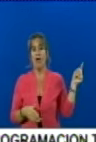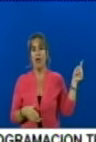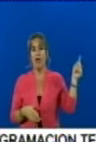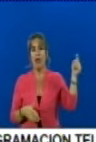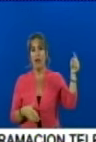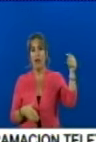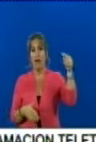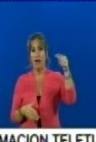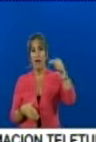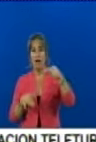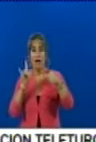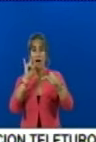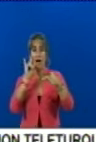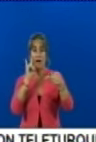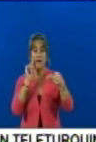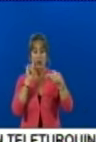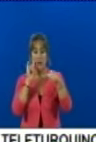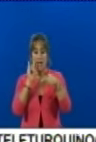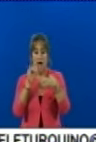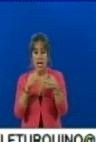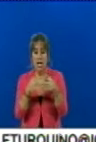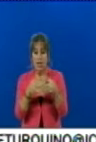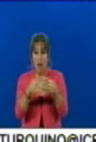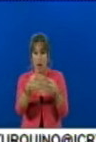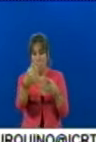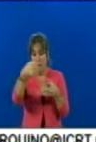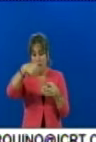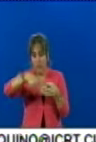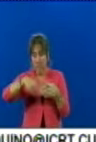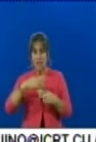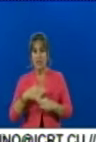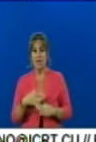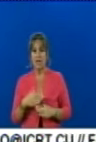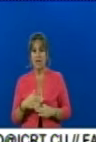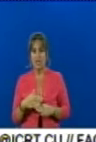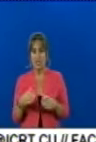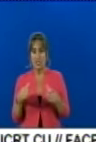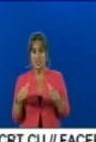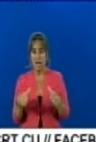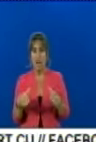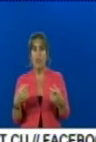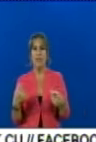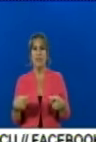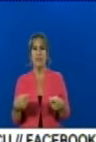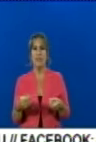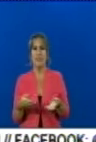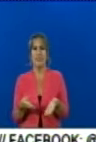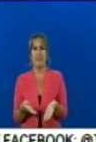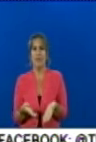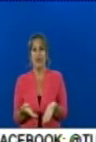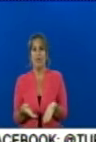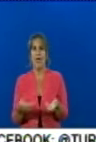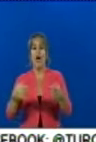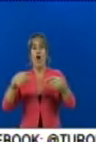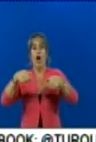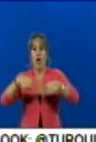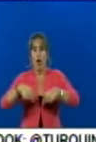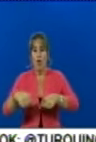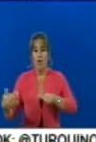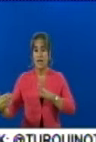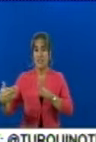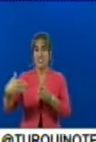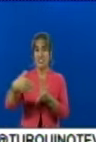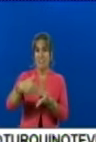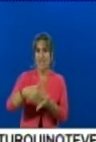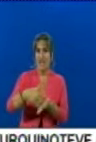leche, y de esa leche se va a mover para Santiago de Cuba un nivel, y debe comenzarse hoy